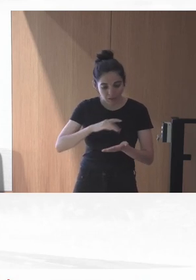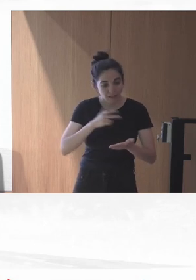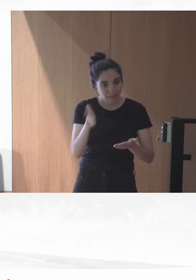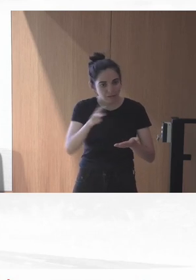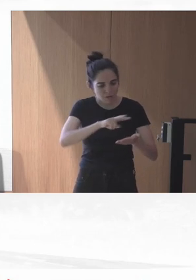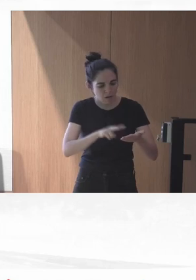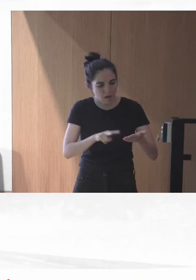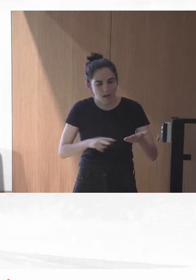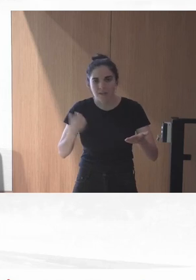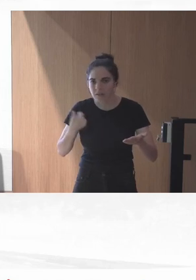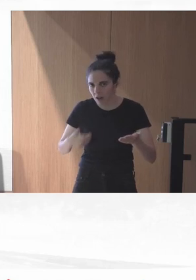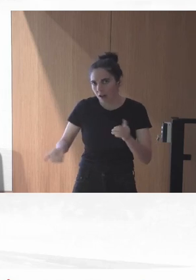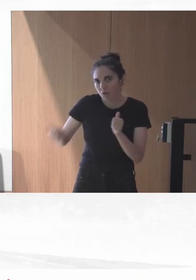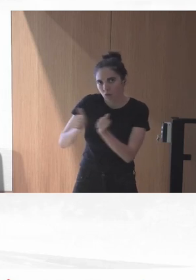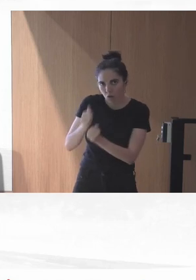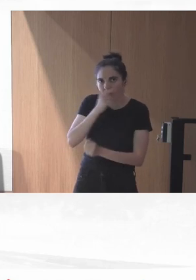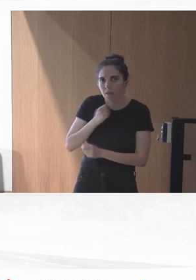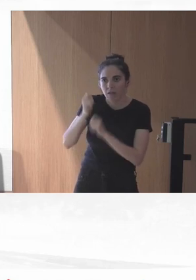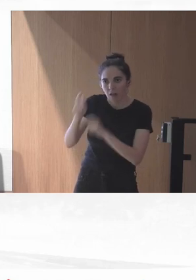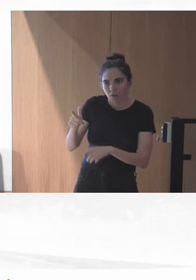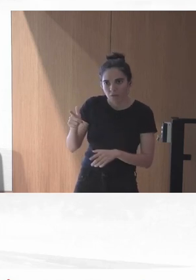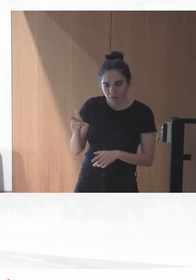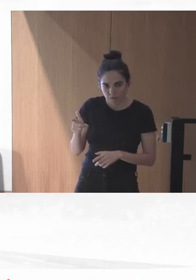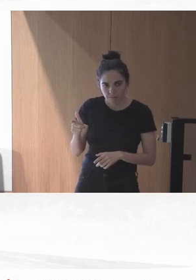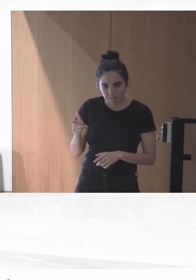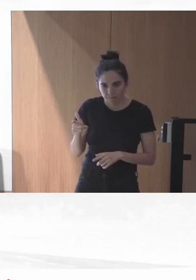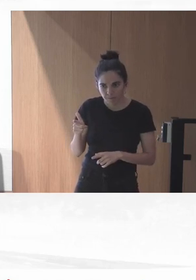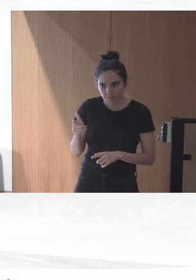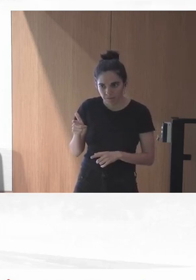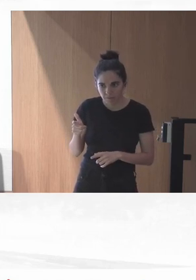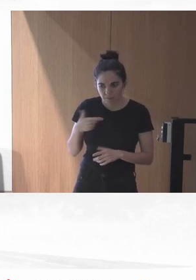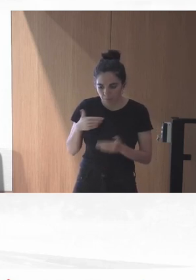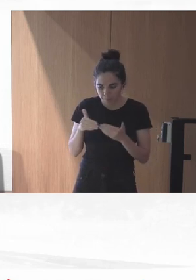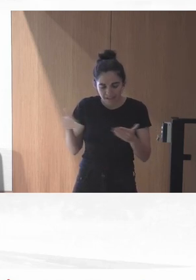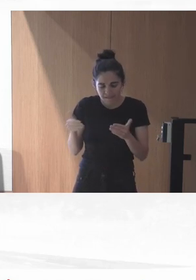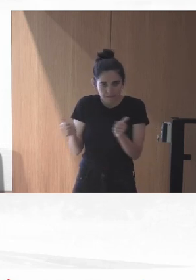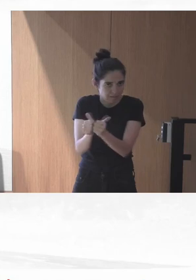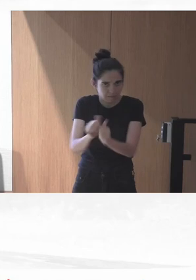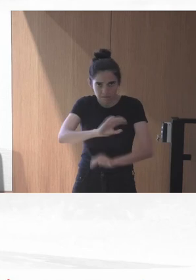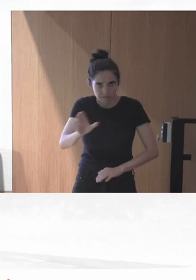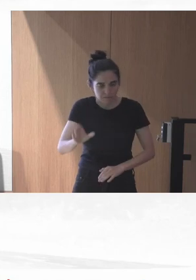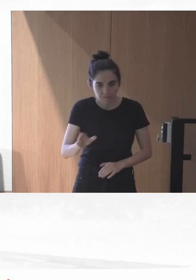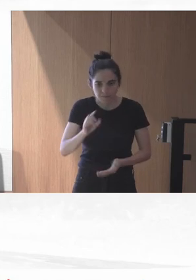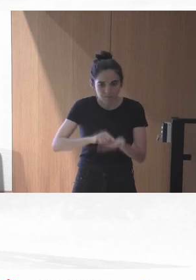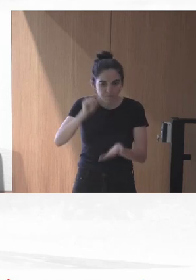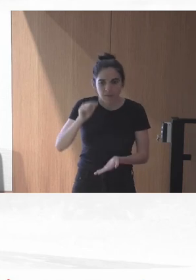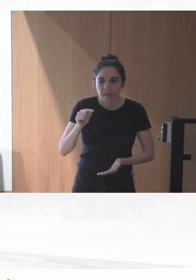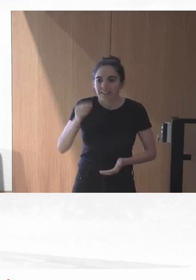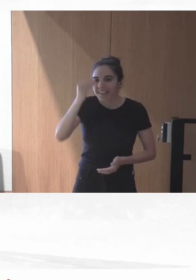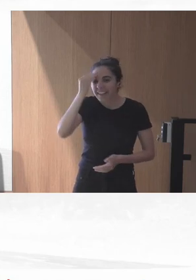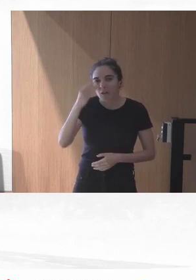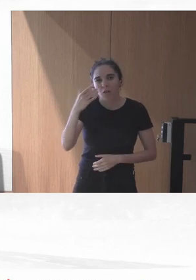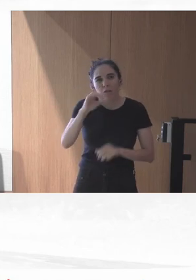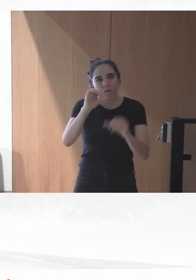que pueda estar la persona facilitadora desde el primer momento. Y creo que eso la única manera es